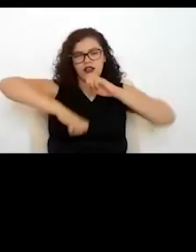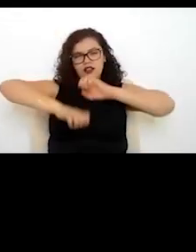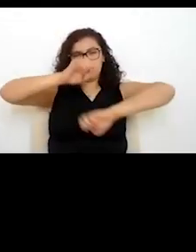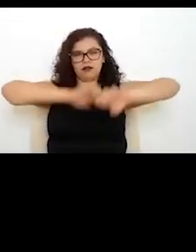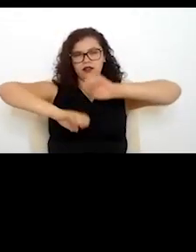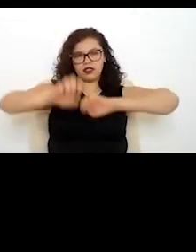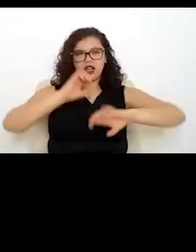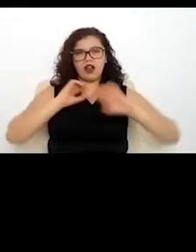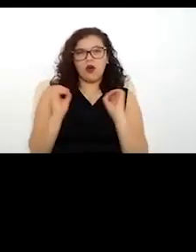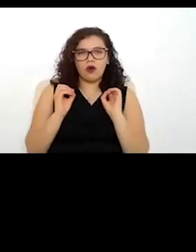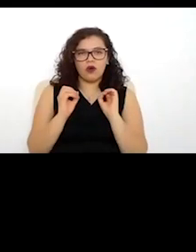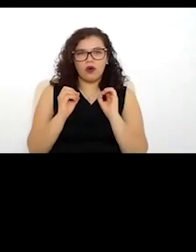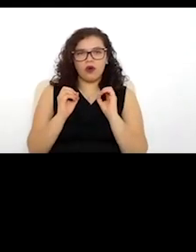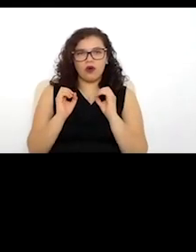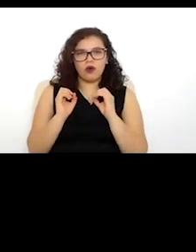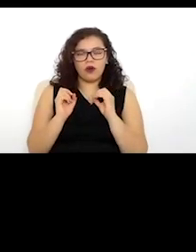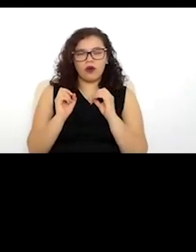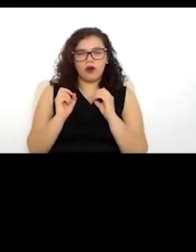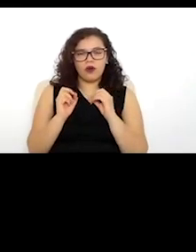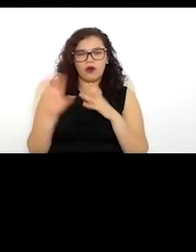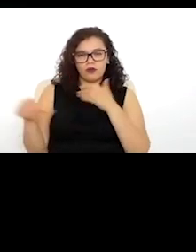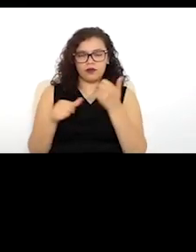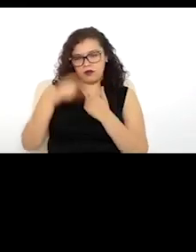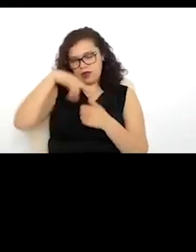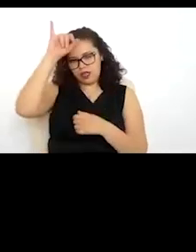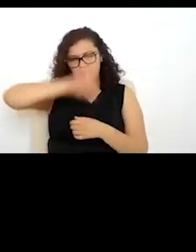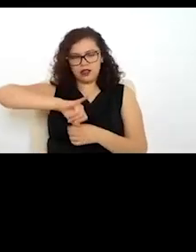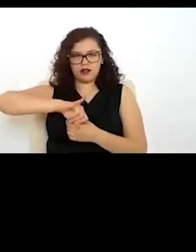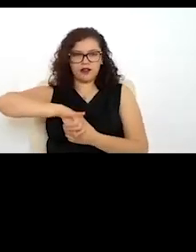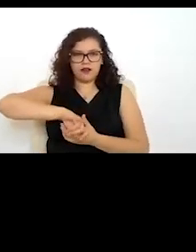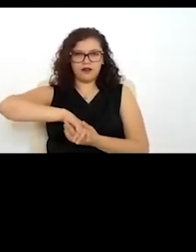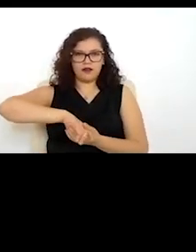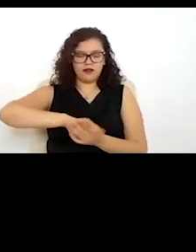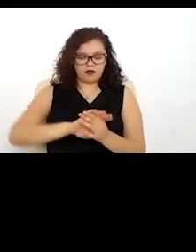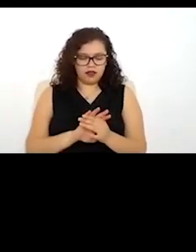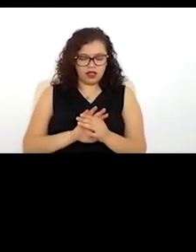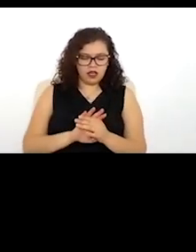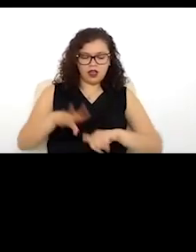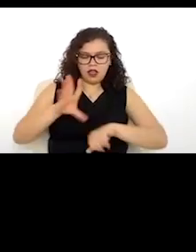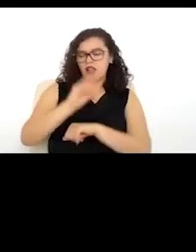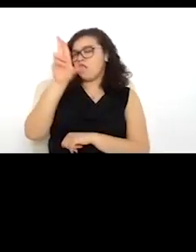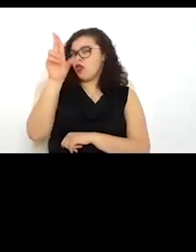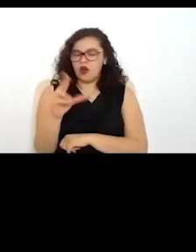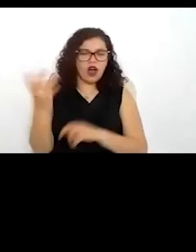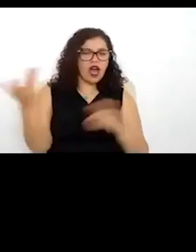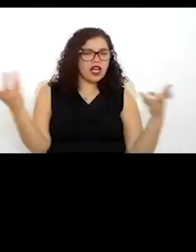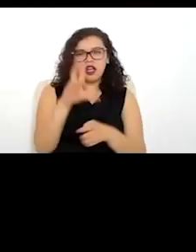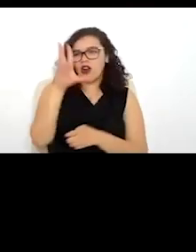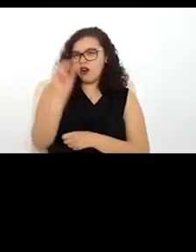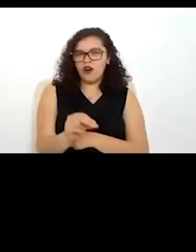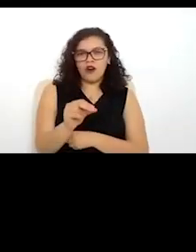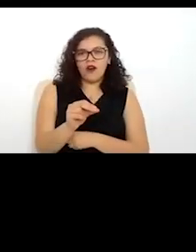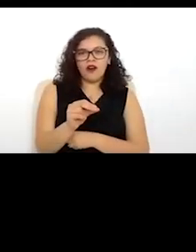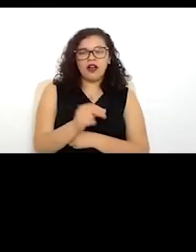o a quien se ostente como tal, el patrón, justo no permitirlo, no ejercerlo y